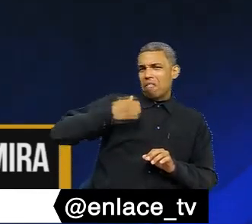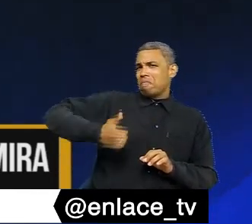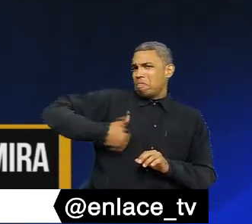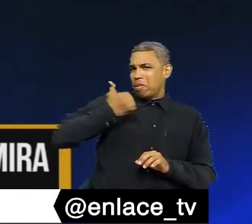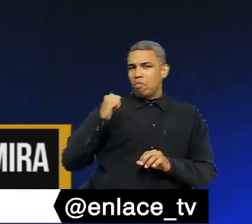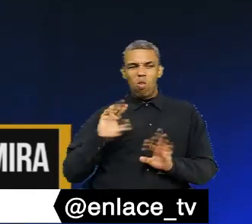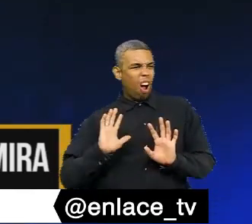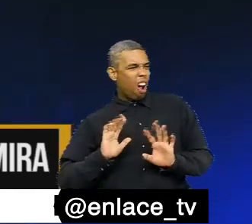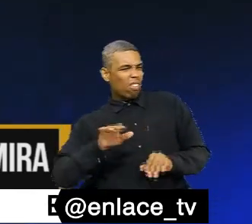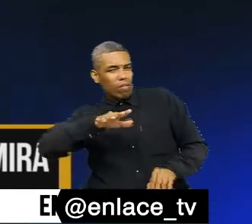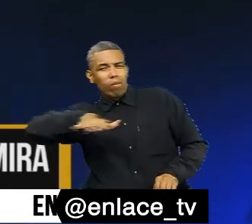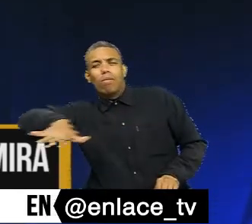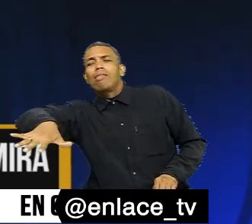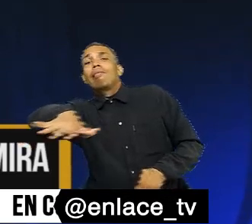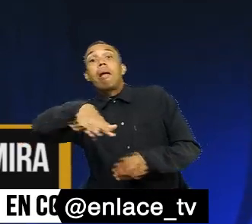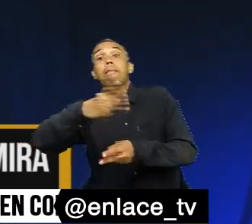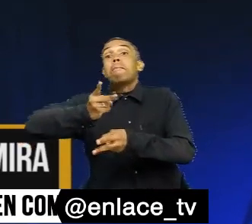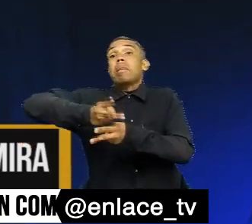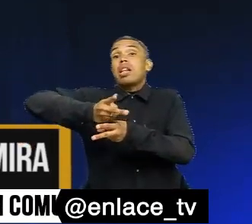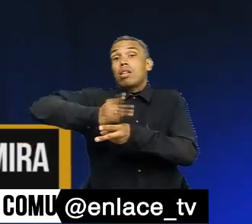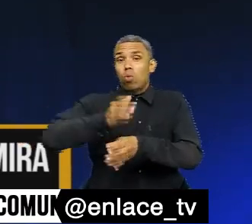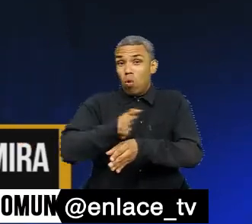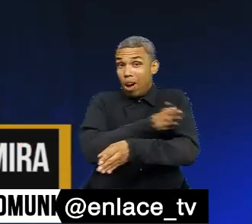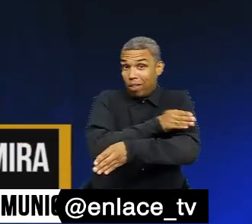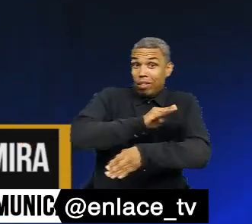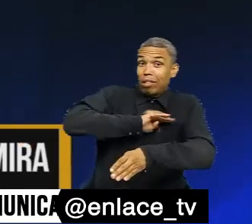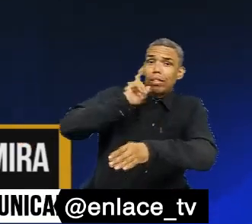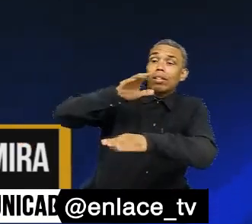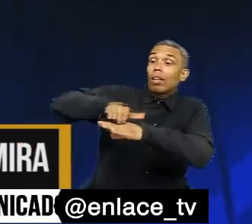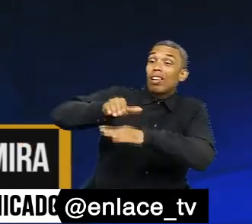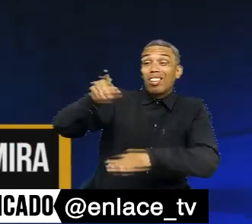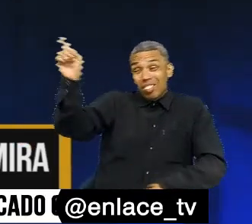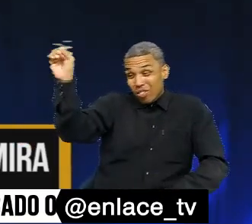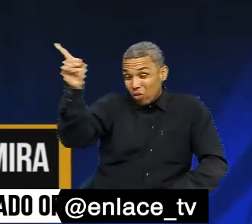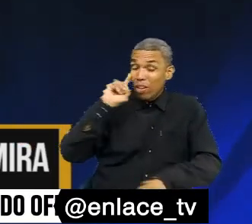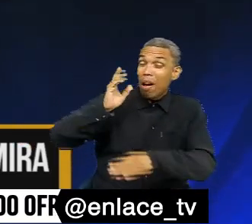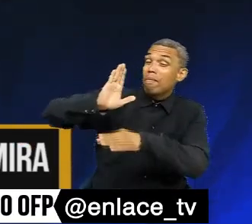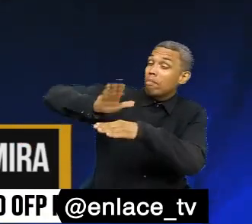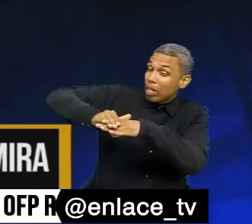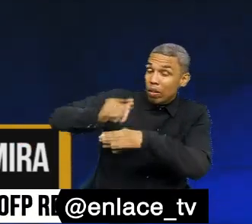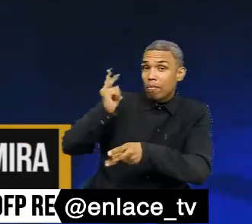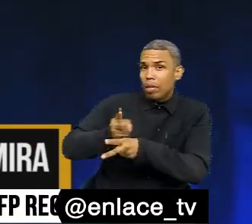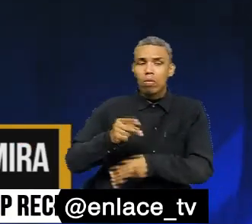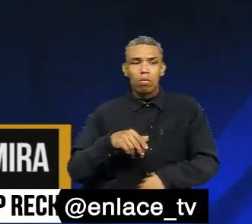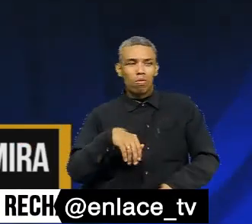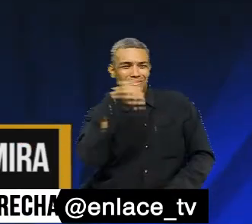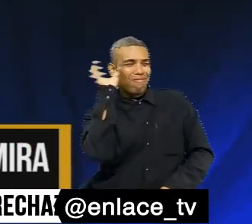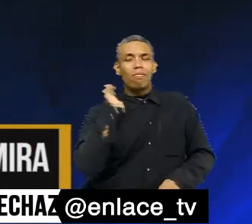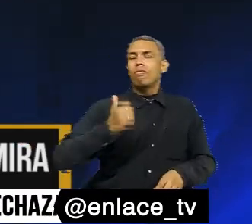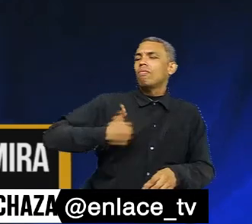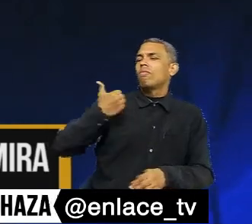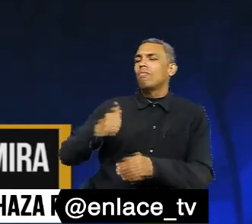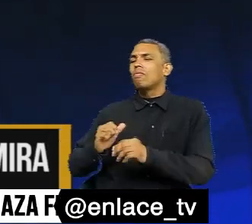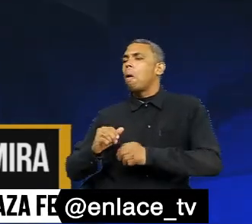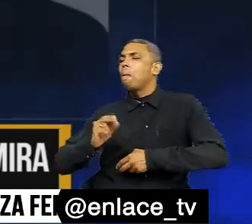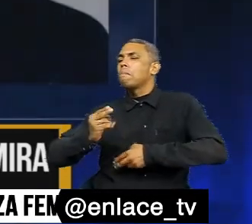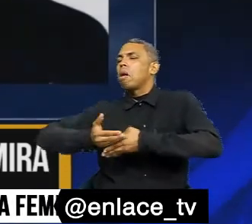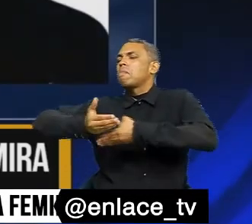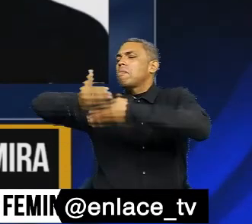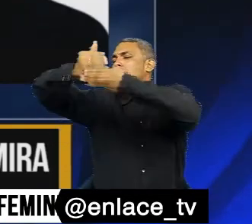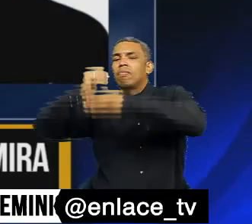riesgo. ¿Sí? Zona de alto riesgo, y allí nosotros hace un año, como Aguas, preocupados para que